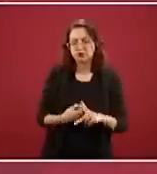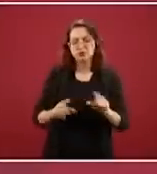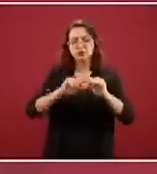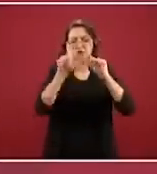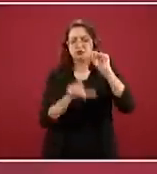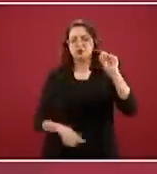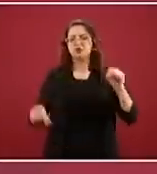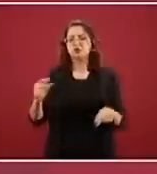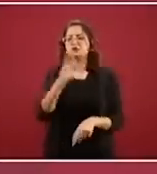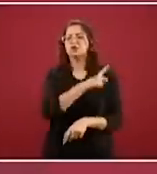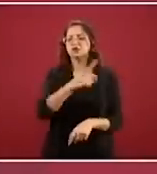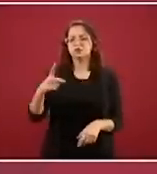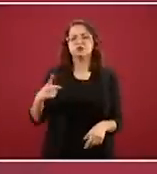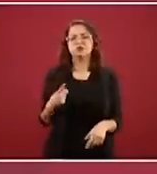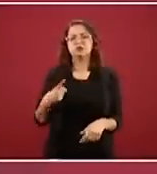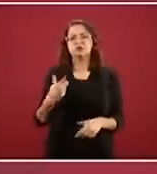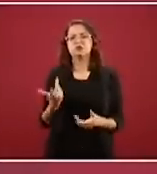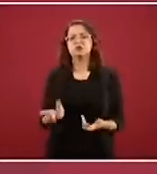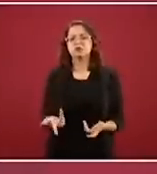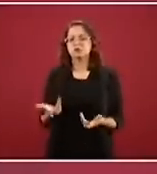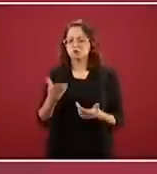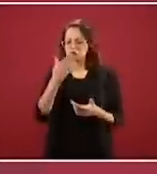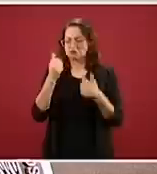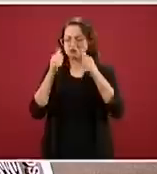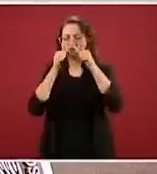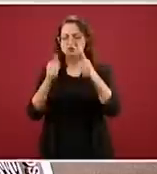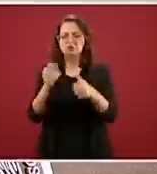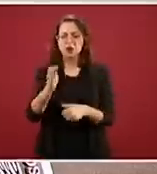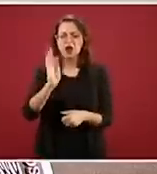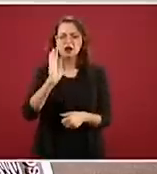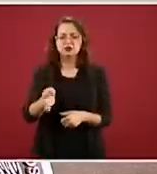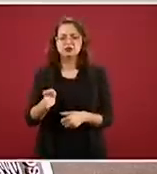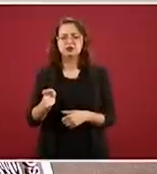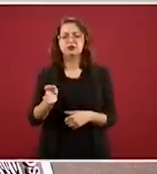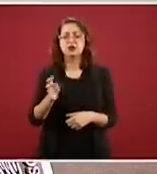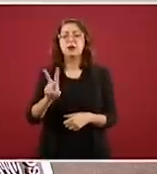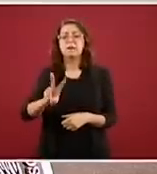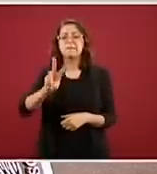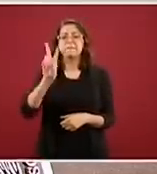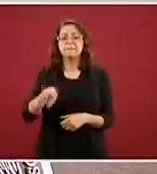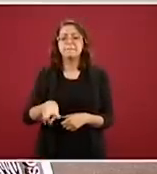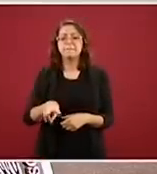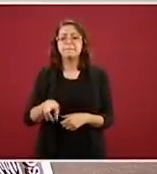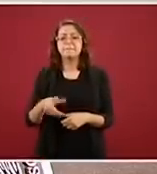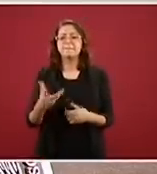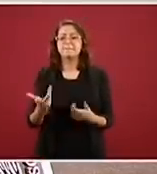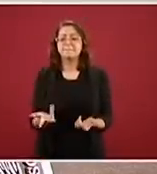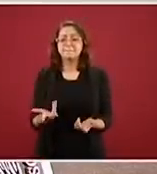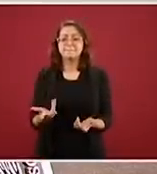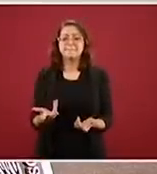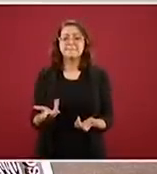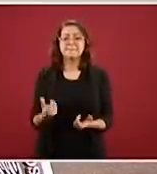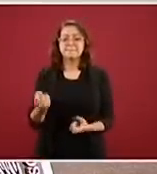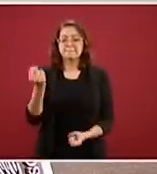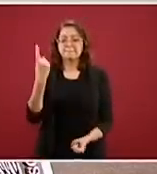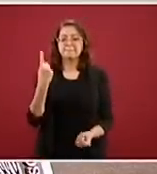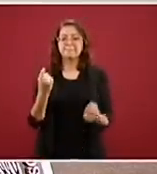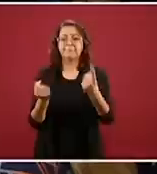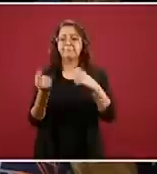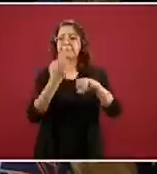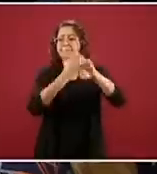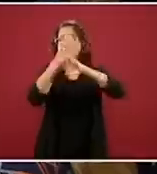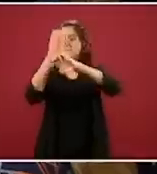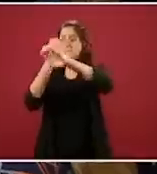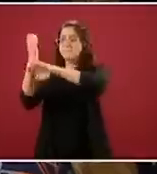criminal debe ser bienvenida. Y efectivamente se ha hablado de que algunos